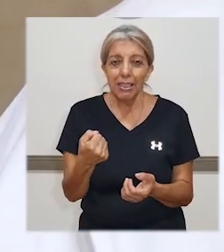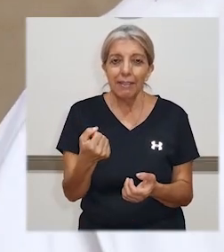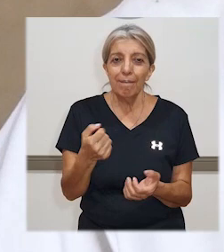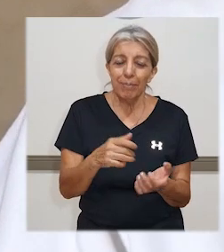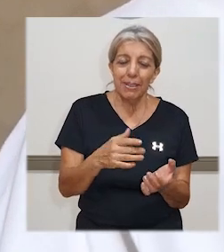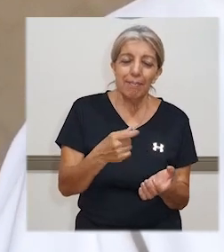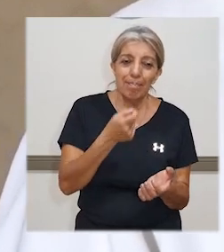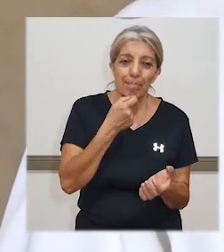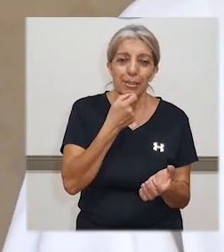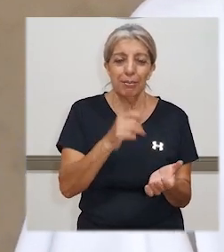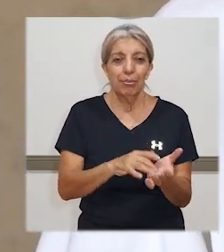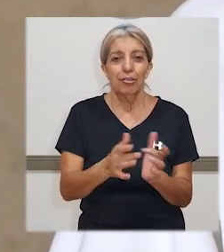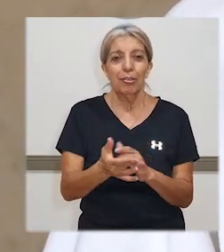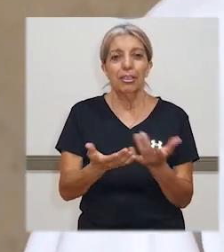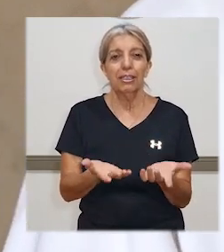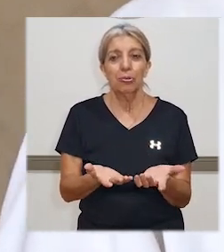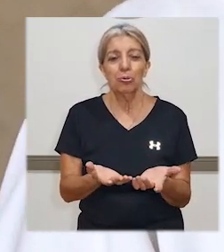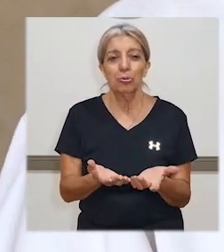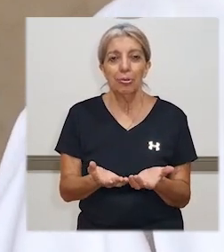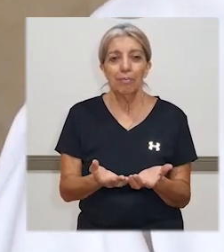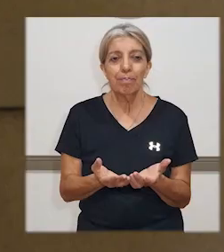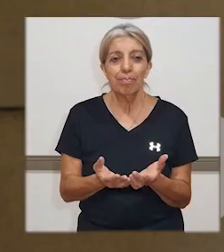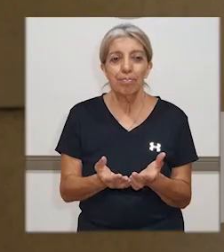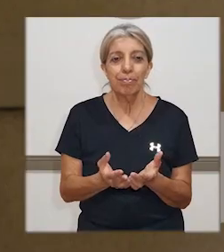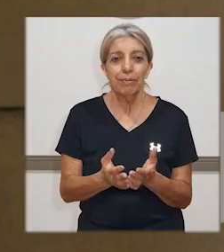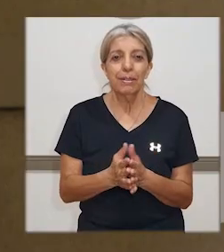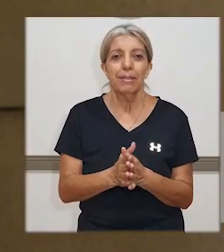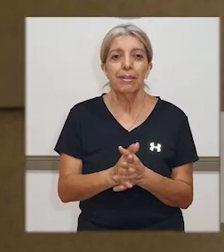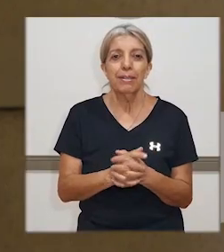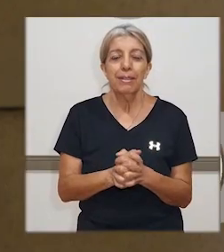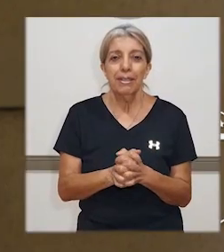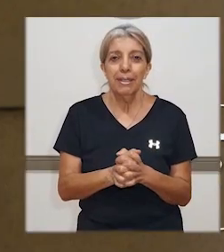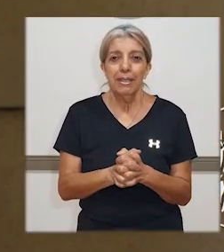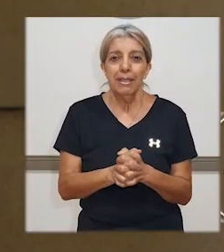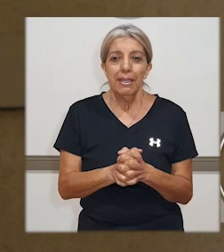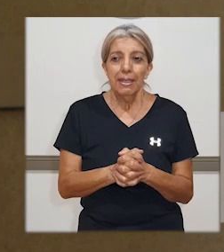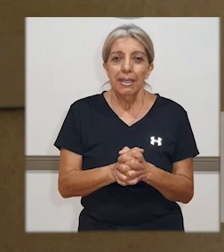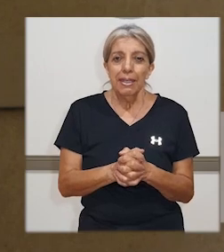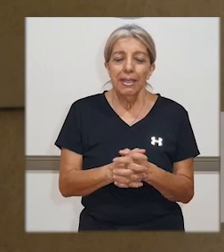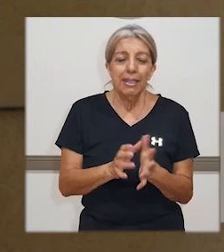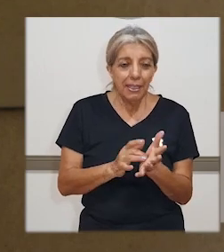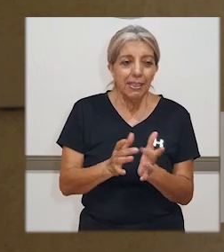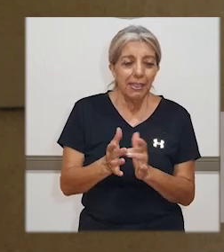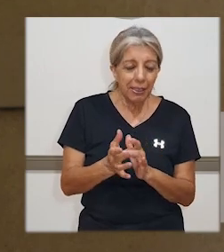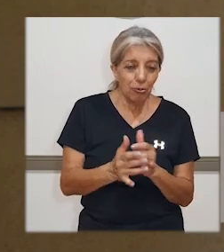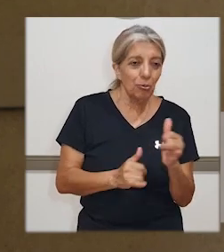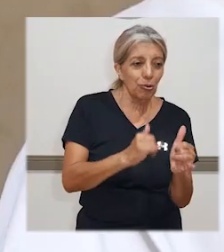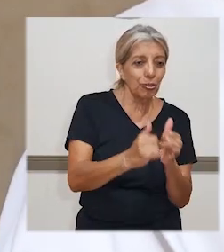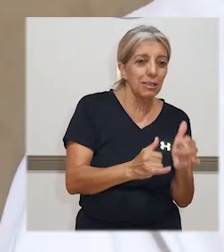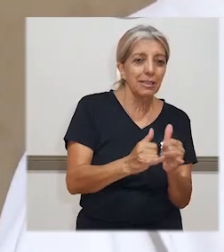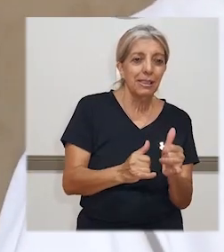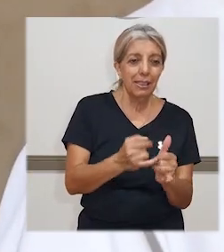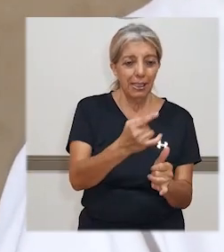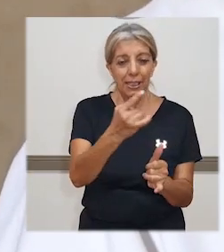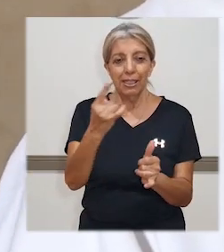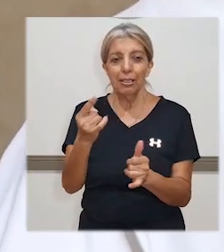de nosotros, sus ovejas, es hacernos ingresar a la experiencia del rostro misericordioso del Padre. A ese